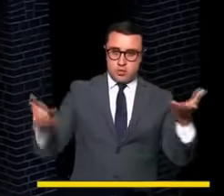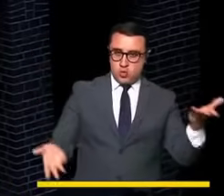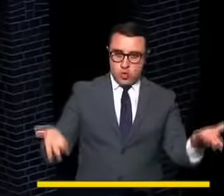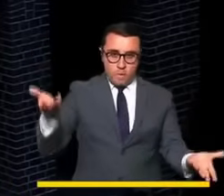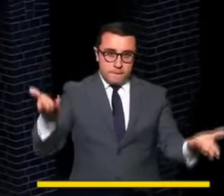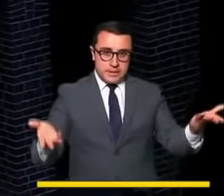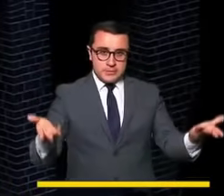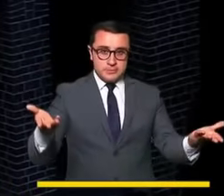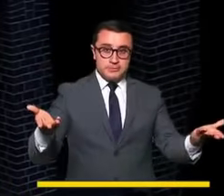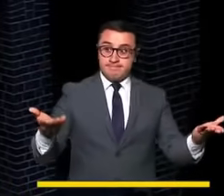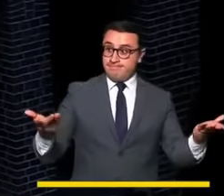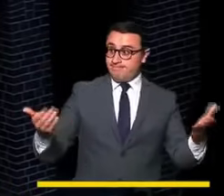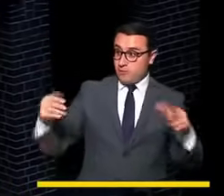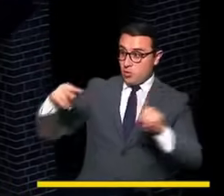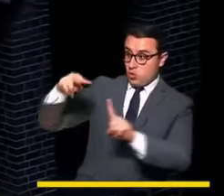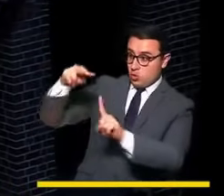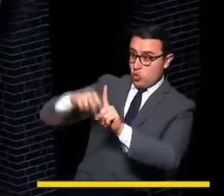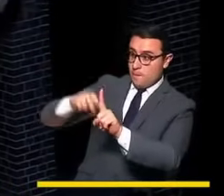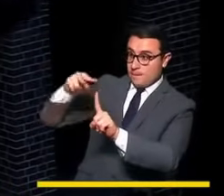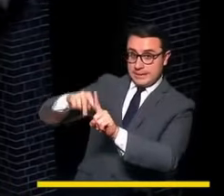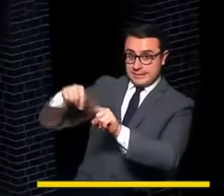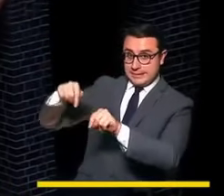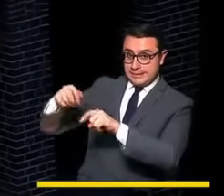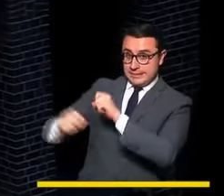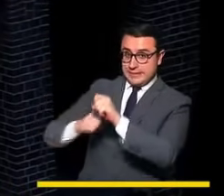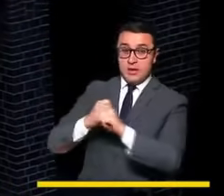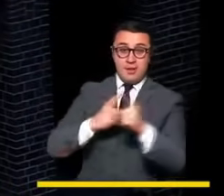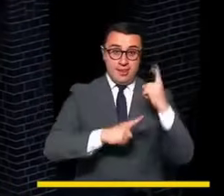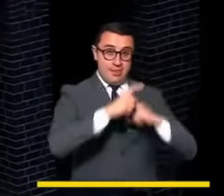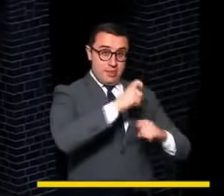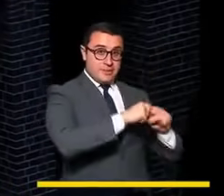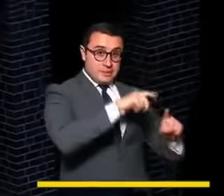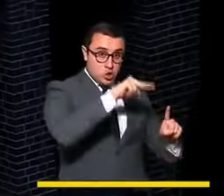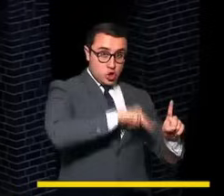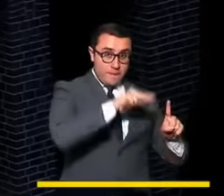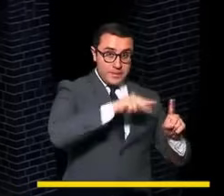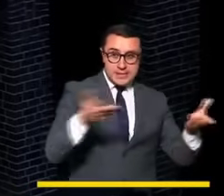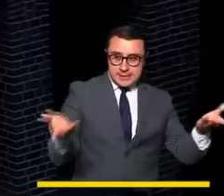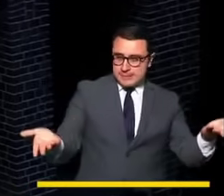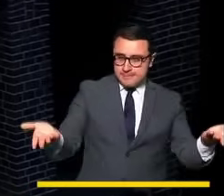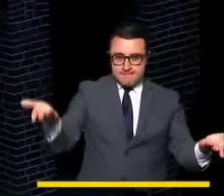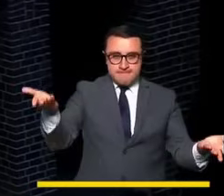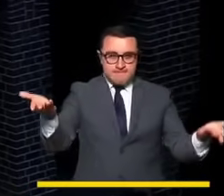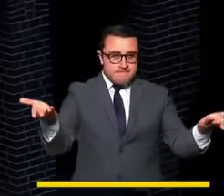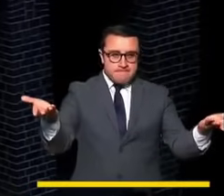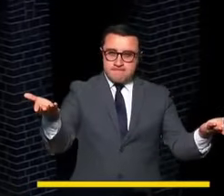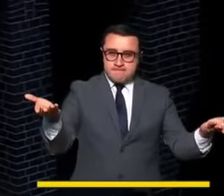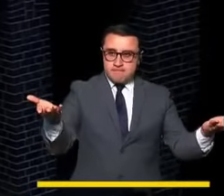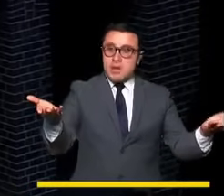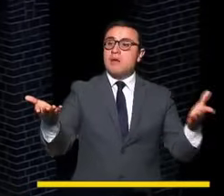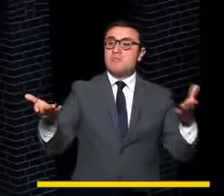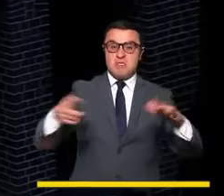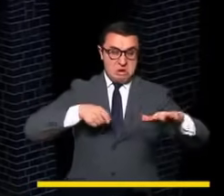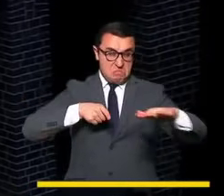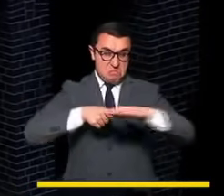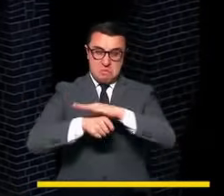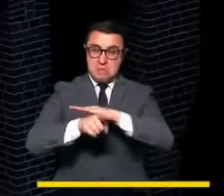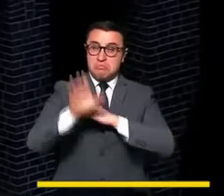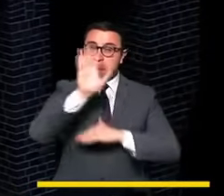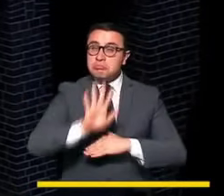comparando estos dos meses con los dos meses del año anterior, tenemos una reducción del